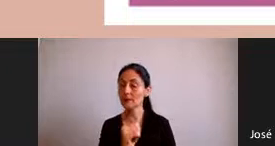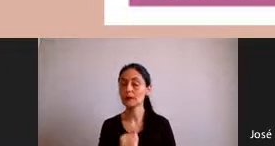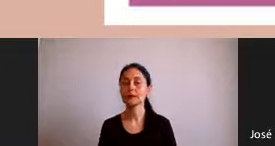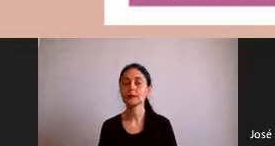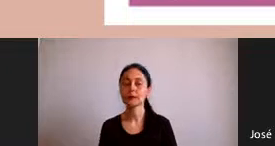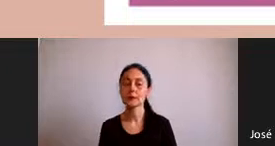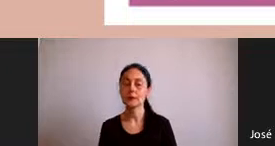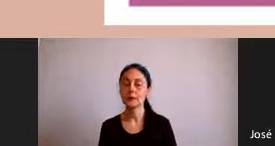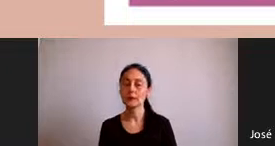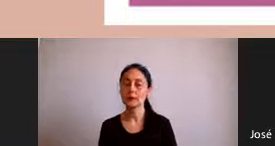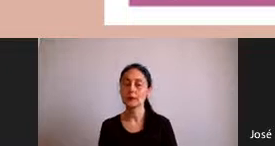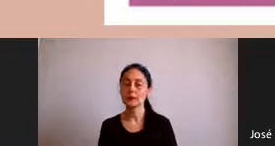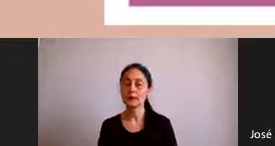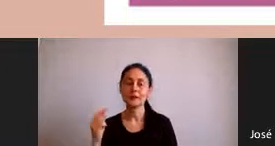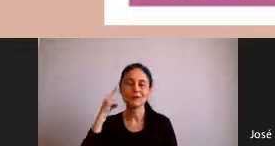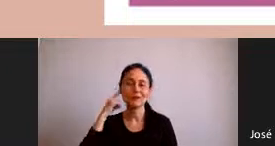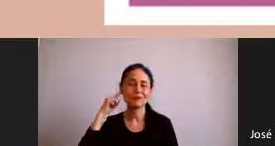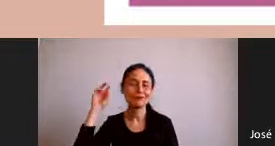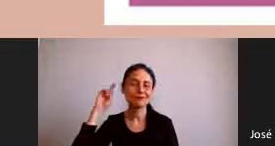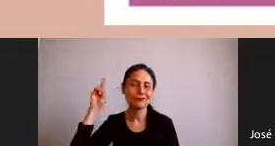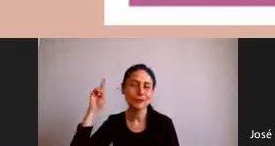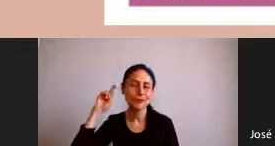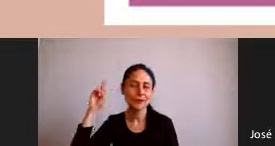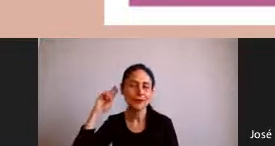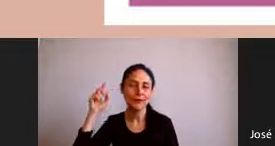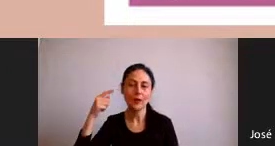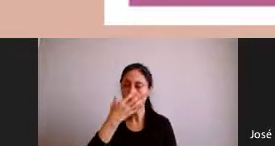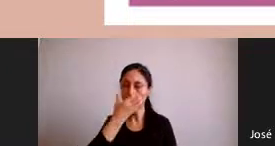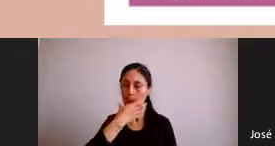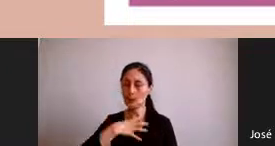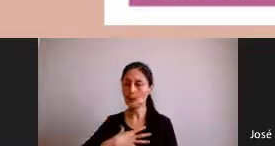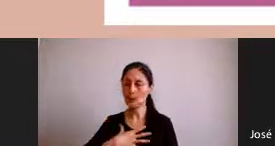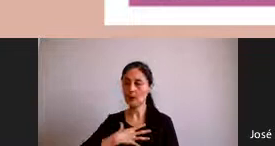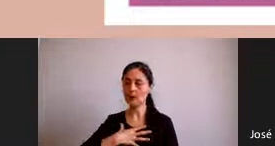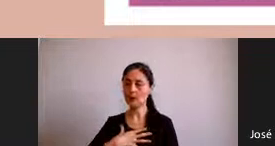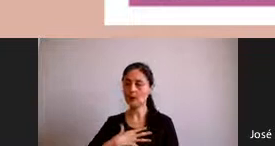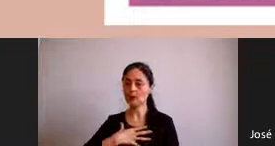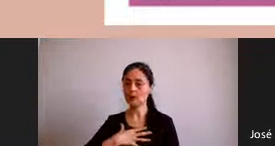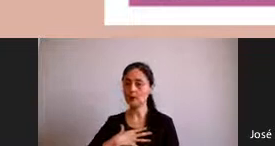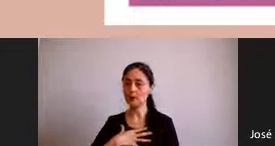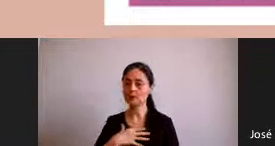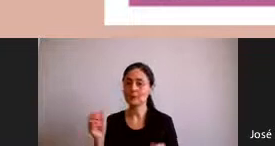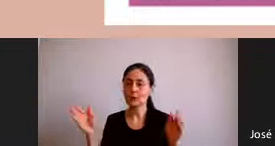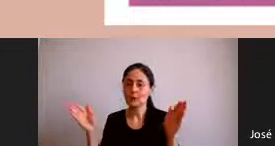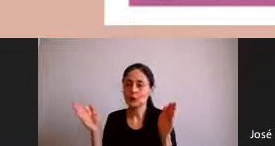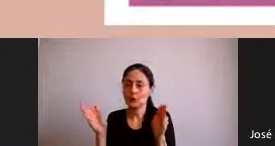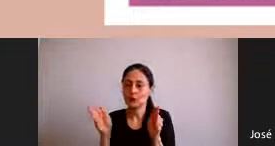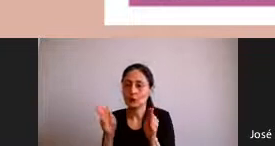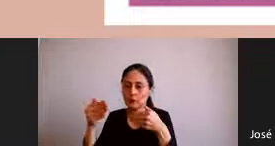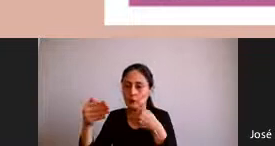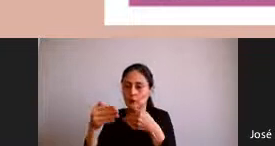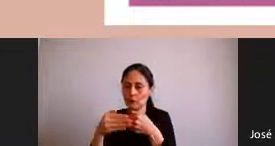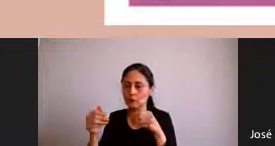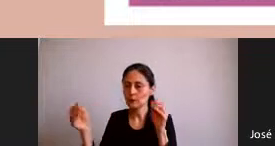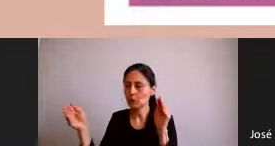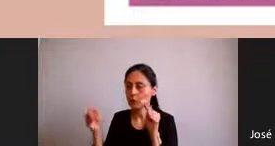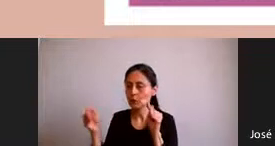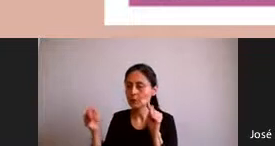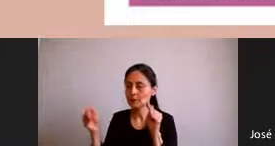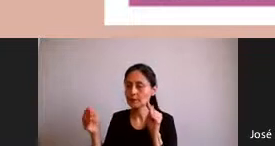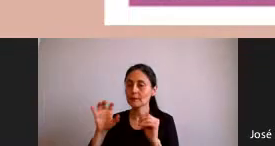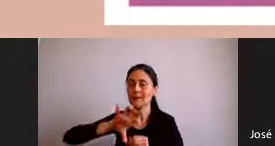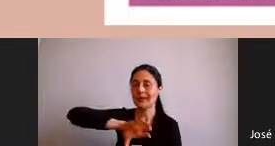de ruido, con lo que significa estar intubado, con también restricciones de visitas, porque además de estar largas estadías hospitalarias